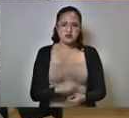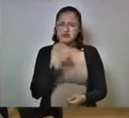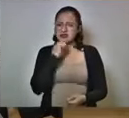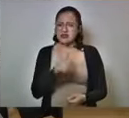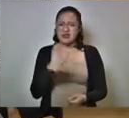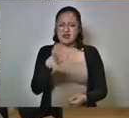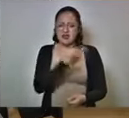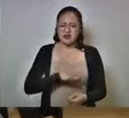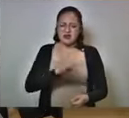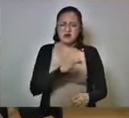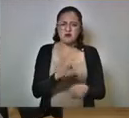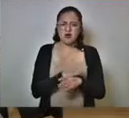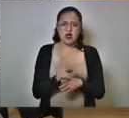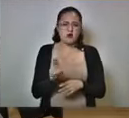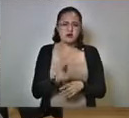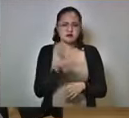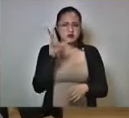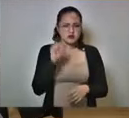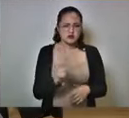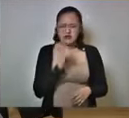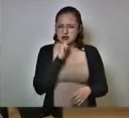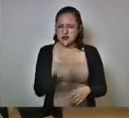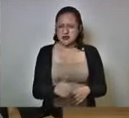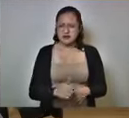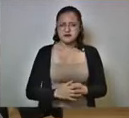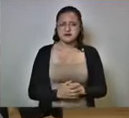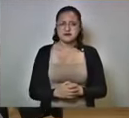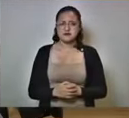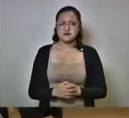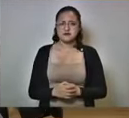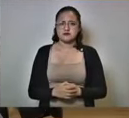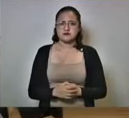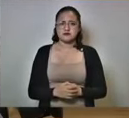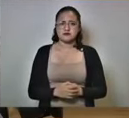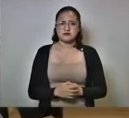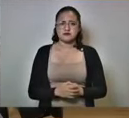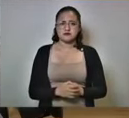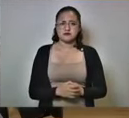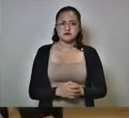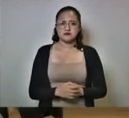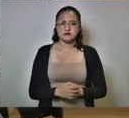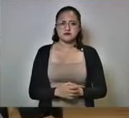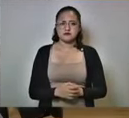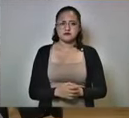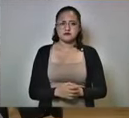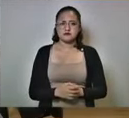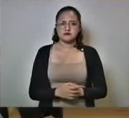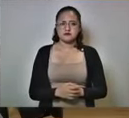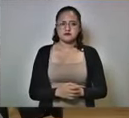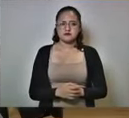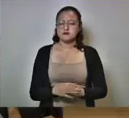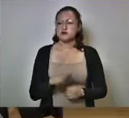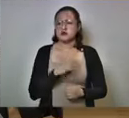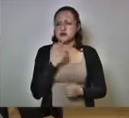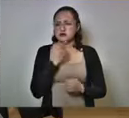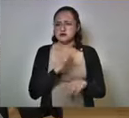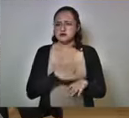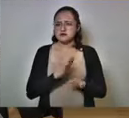está usando esto, nadie, nadie, es lo que les puedo decir. ¿Qué